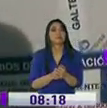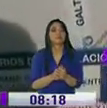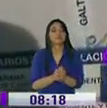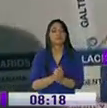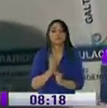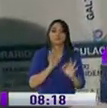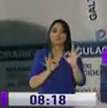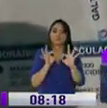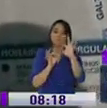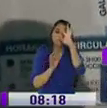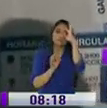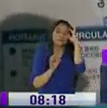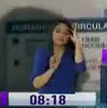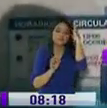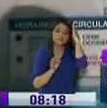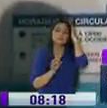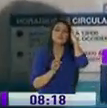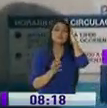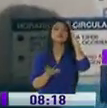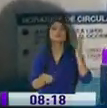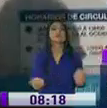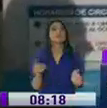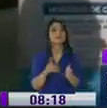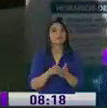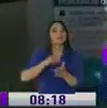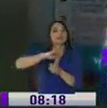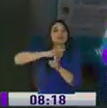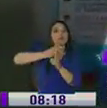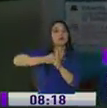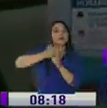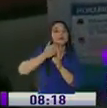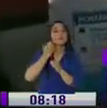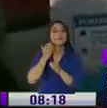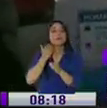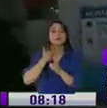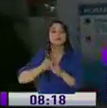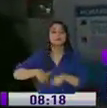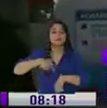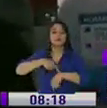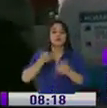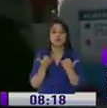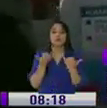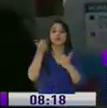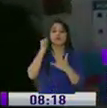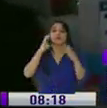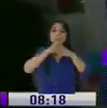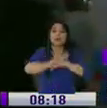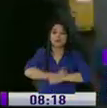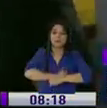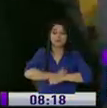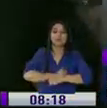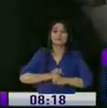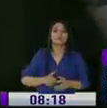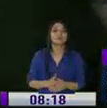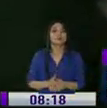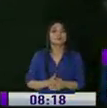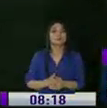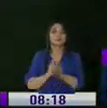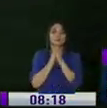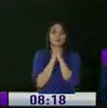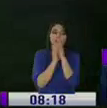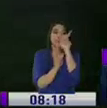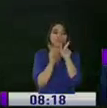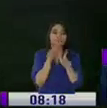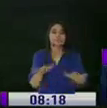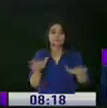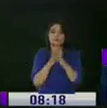Perfecto. Esto hay que repetir entonces por 4 meses desde hoy a las 10 de la noche. Hay que hacer un llamado de atención también a la ciudadanía